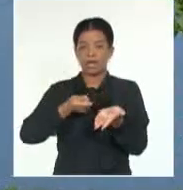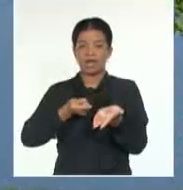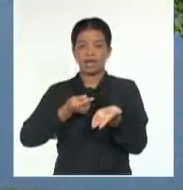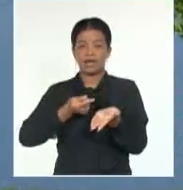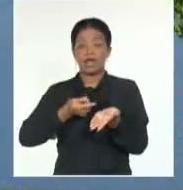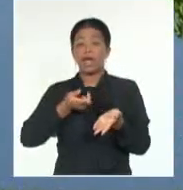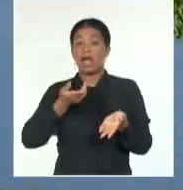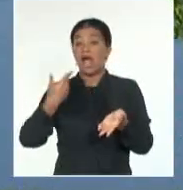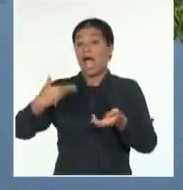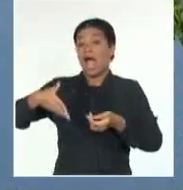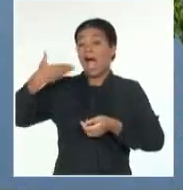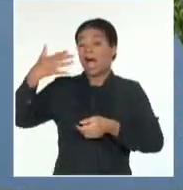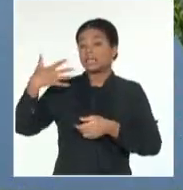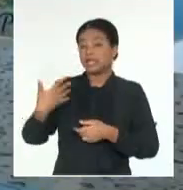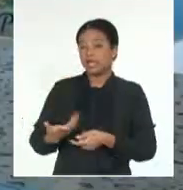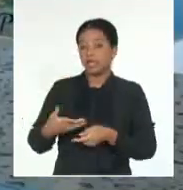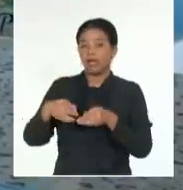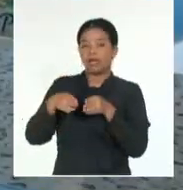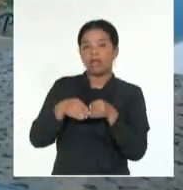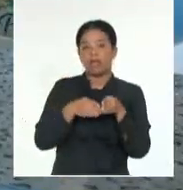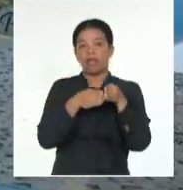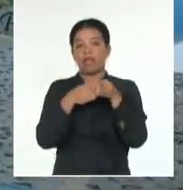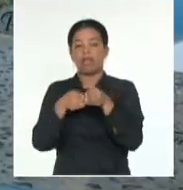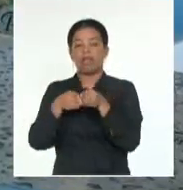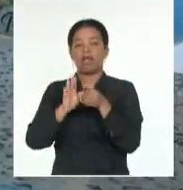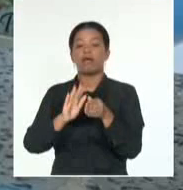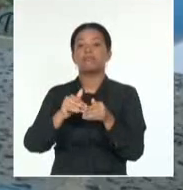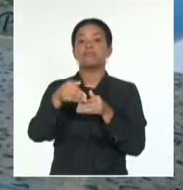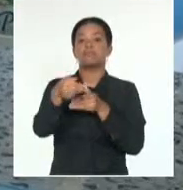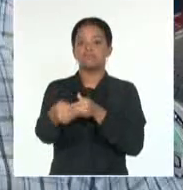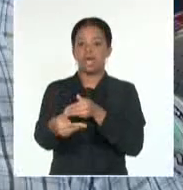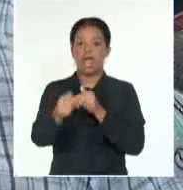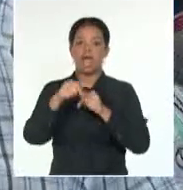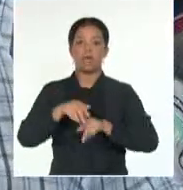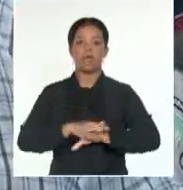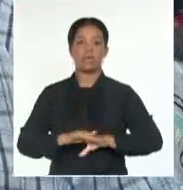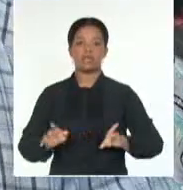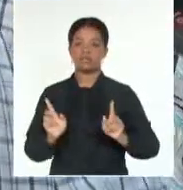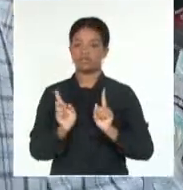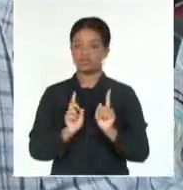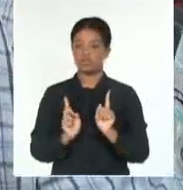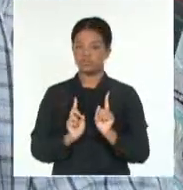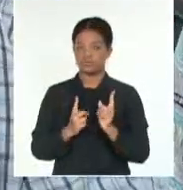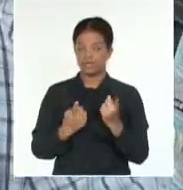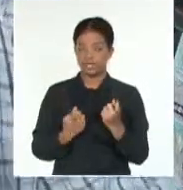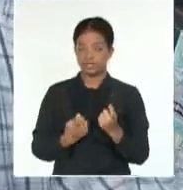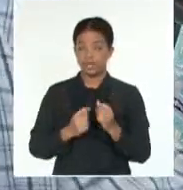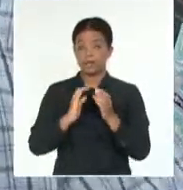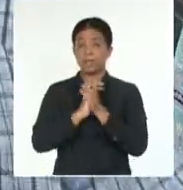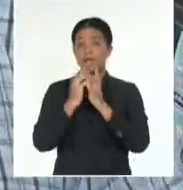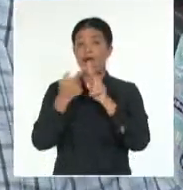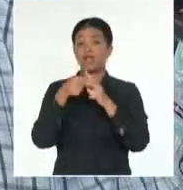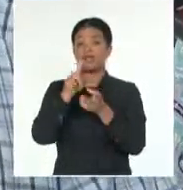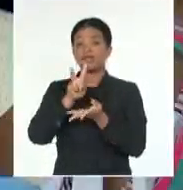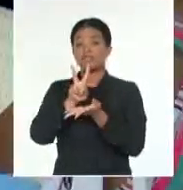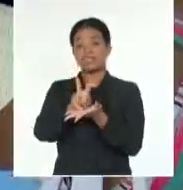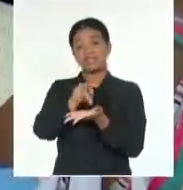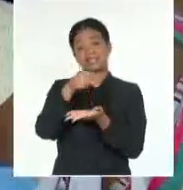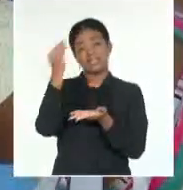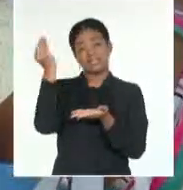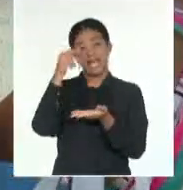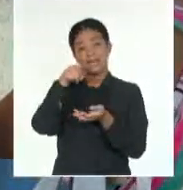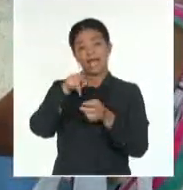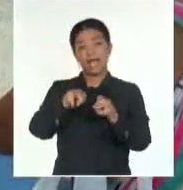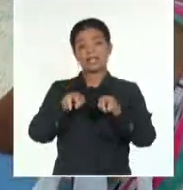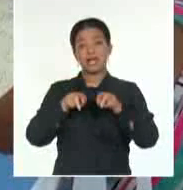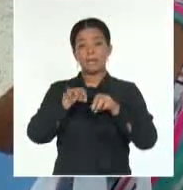la rada para recibirlos, logrados desde su última visita en mayo tras su elección como diputado a la Asamblea Nacional por el